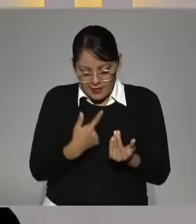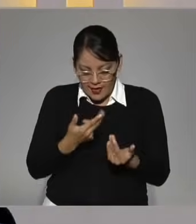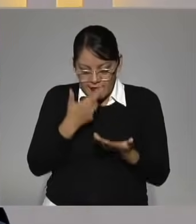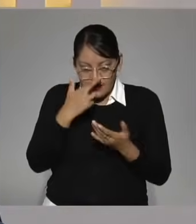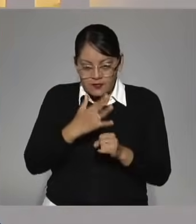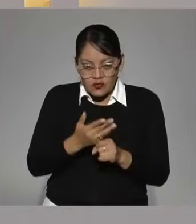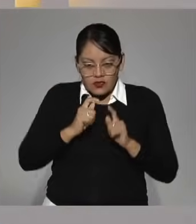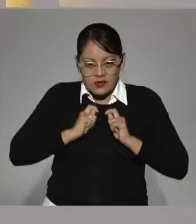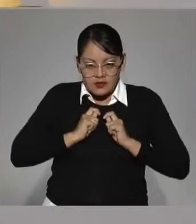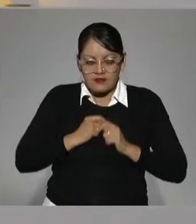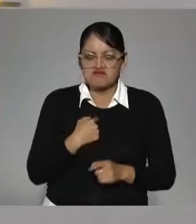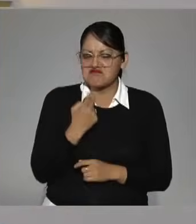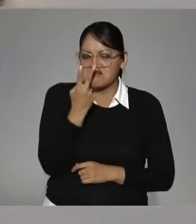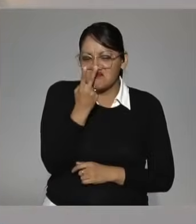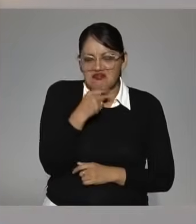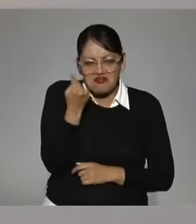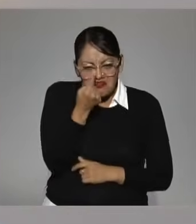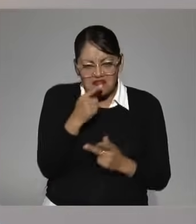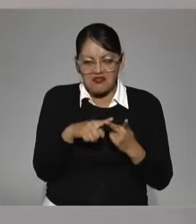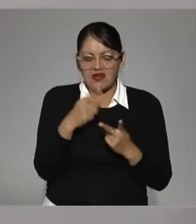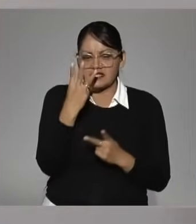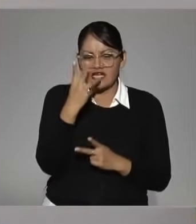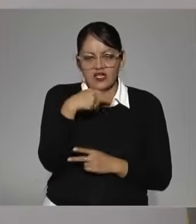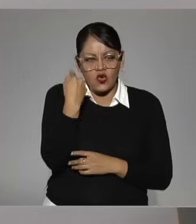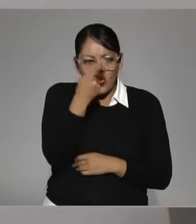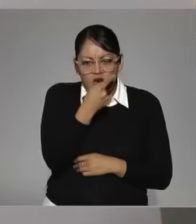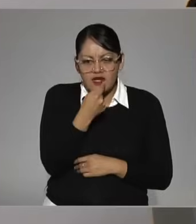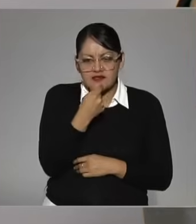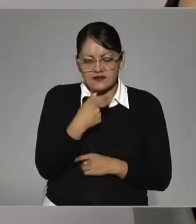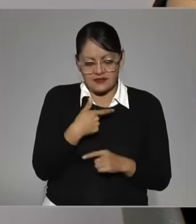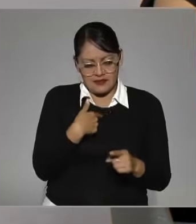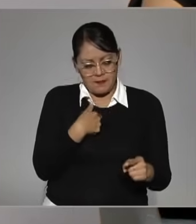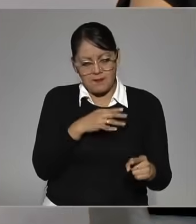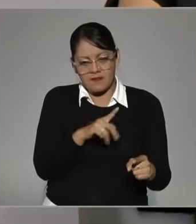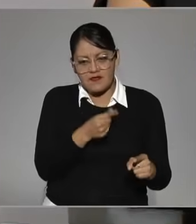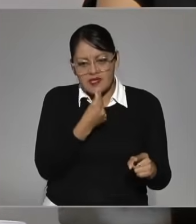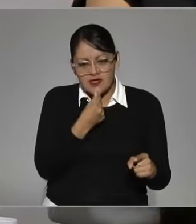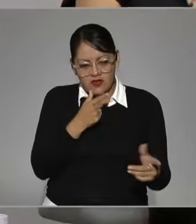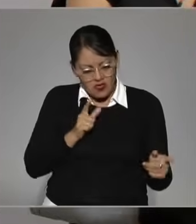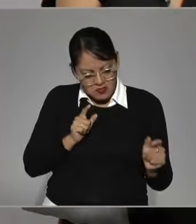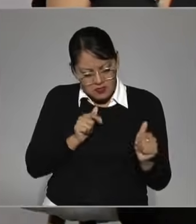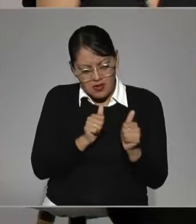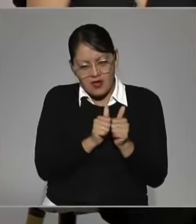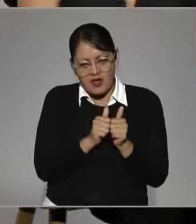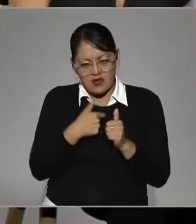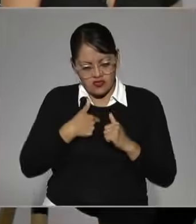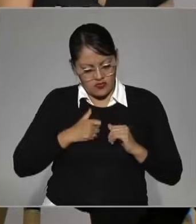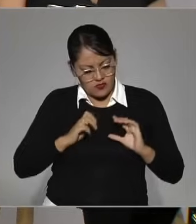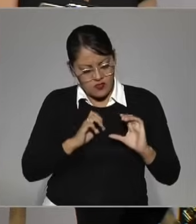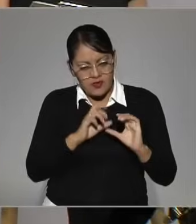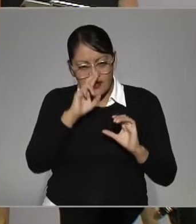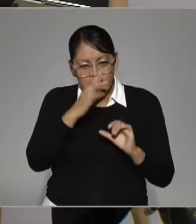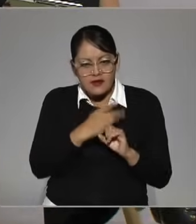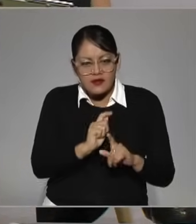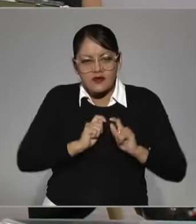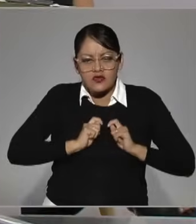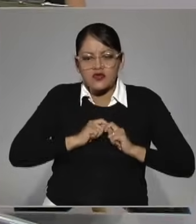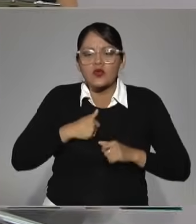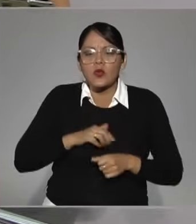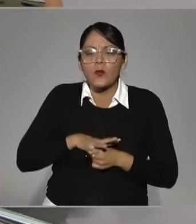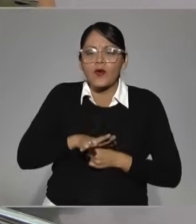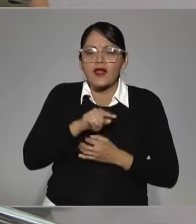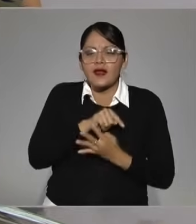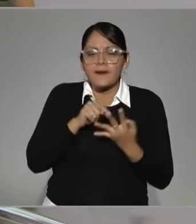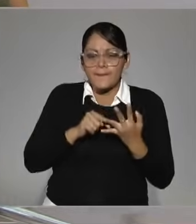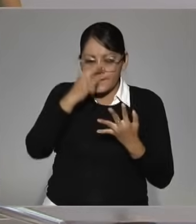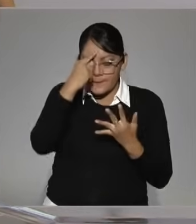2 horas o las 3 horas o el mediodía que esté conmigo, este niño me es confiado a mí. ¿Con qué elementos voy yo a